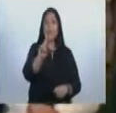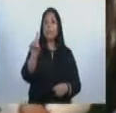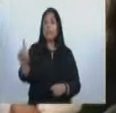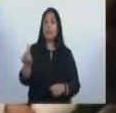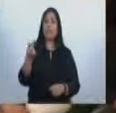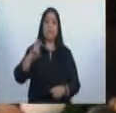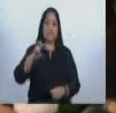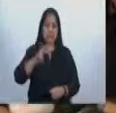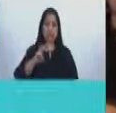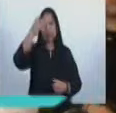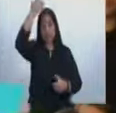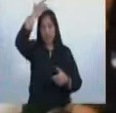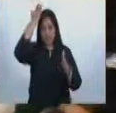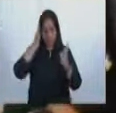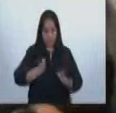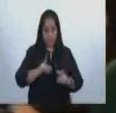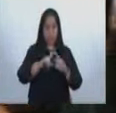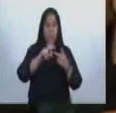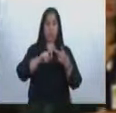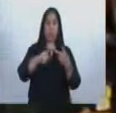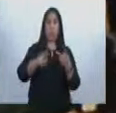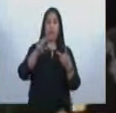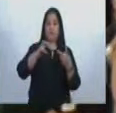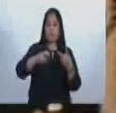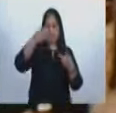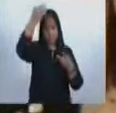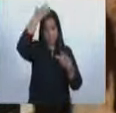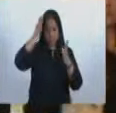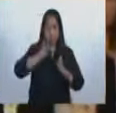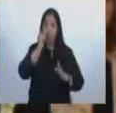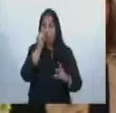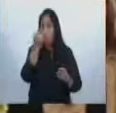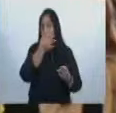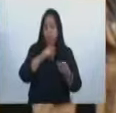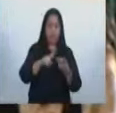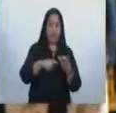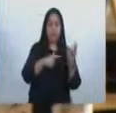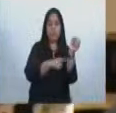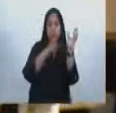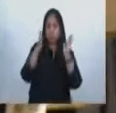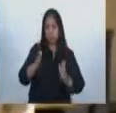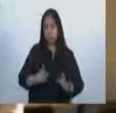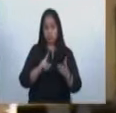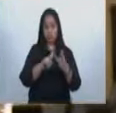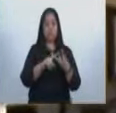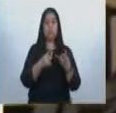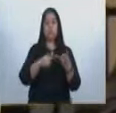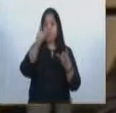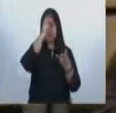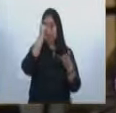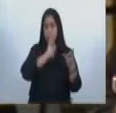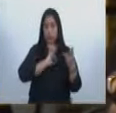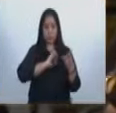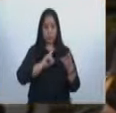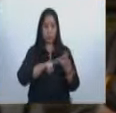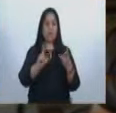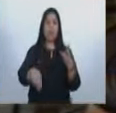requiere enfermeros requiere enfermeras eh médicos eh trabajadores